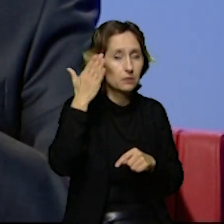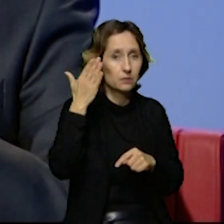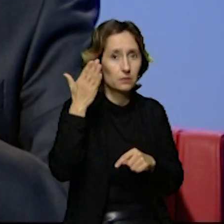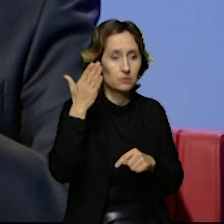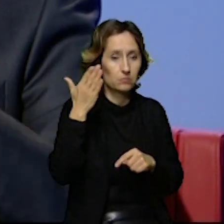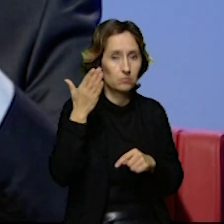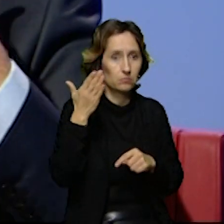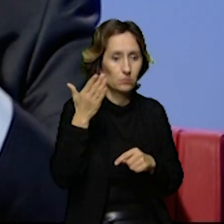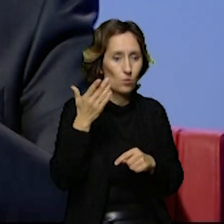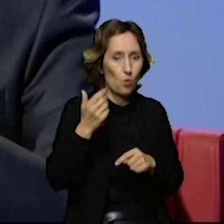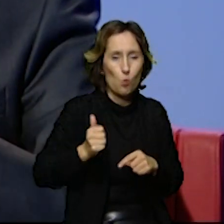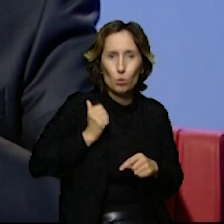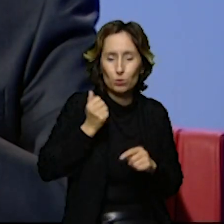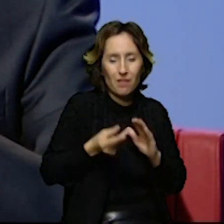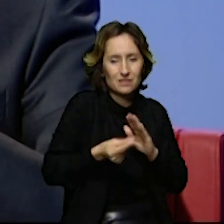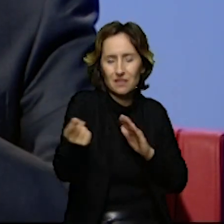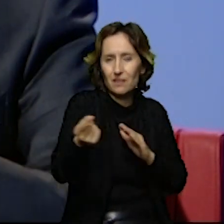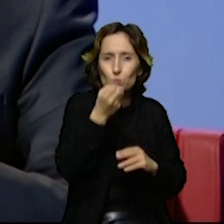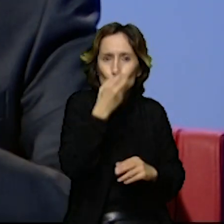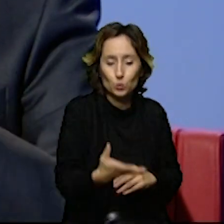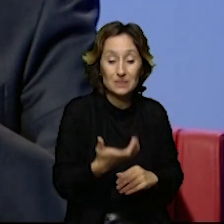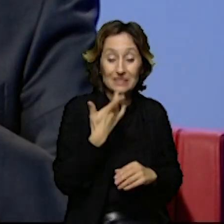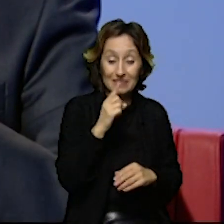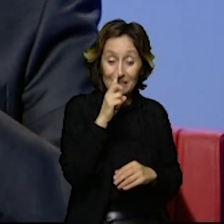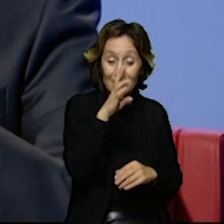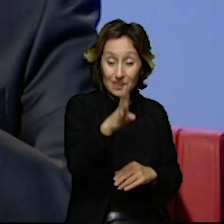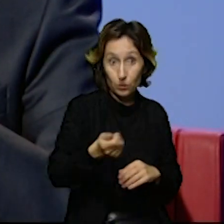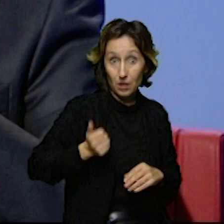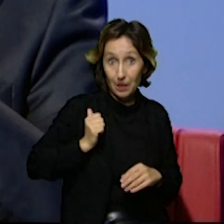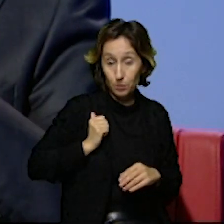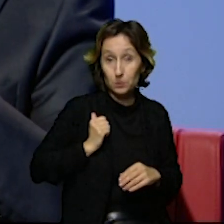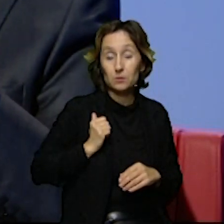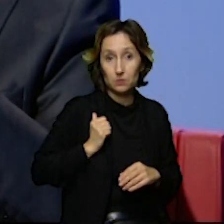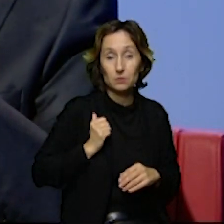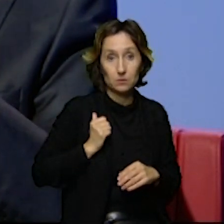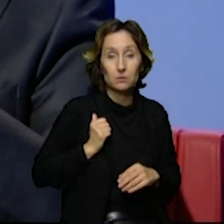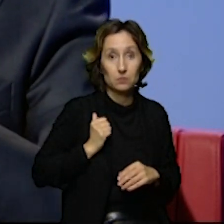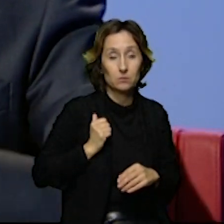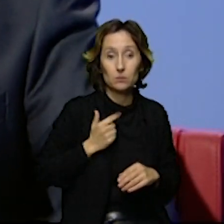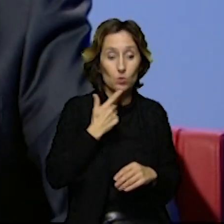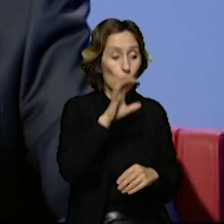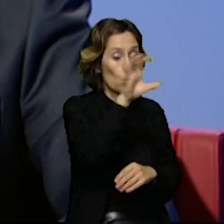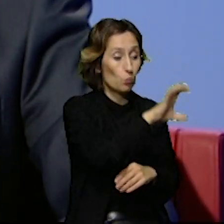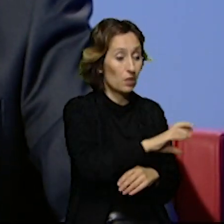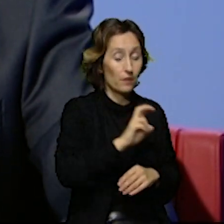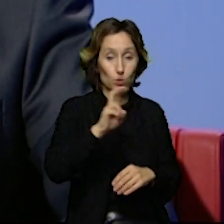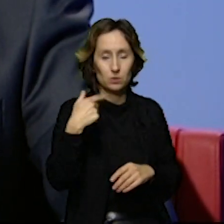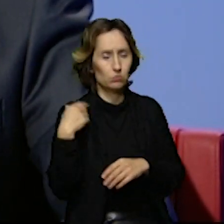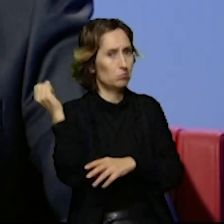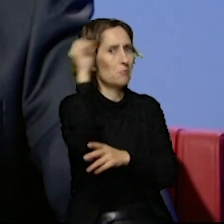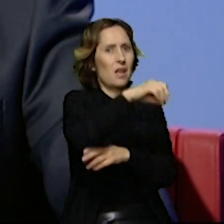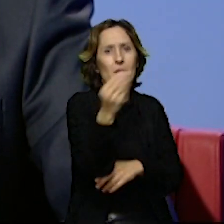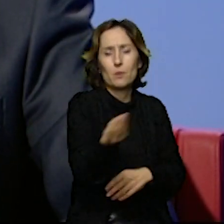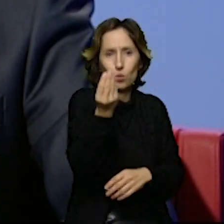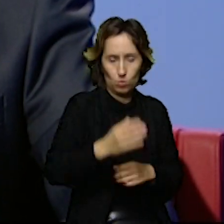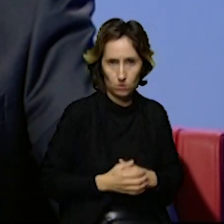de salida. Si somos capaces de aprovechar estos años, nos colocaremos muy por encima de otras comunidades. ¿Pero por qué no ha habido